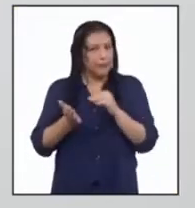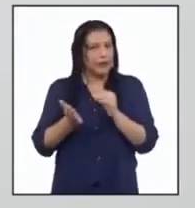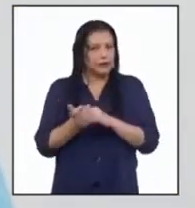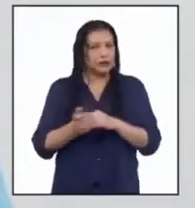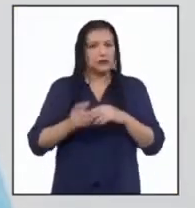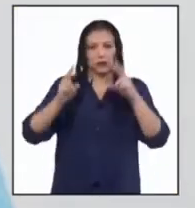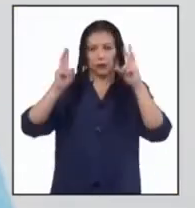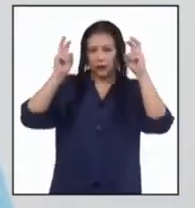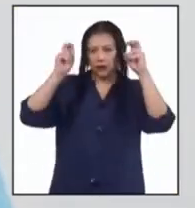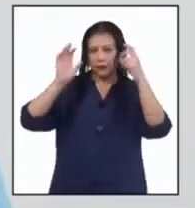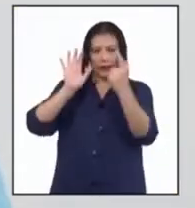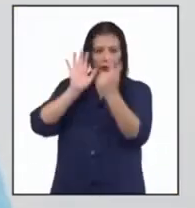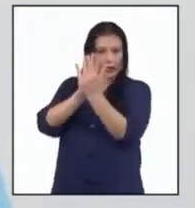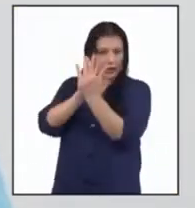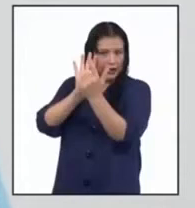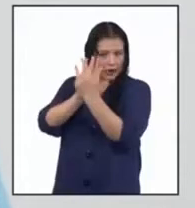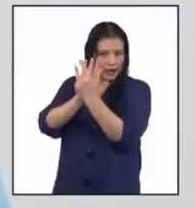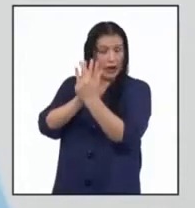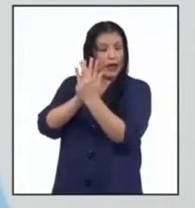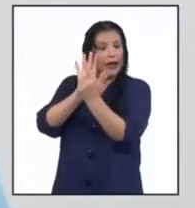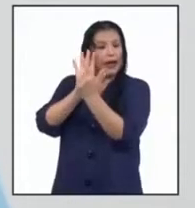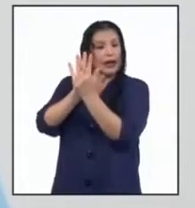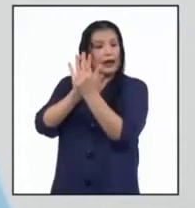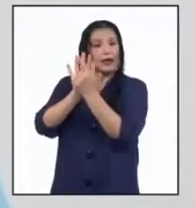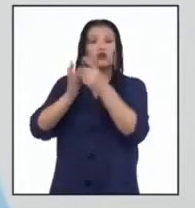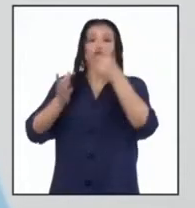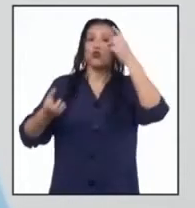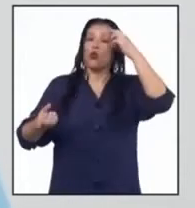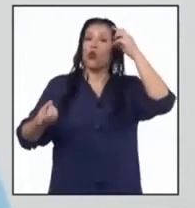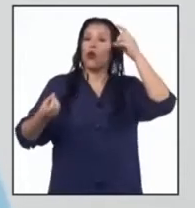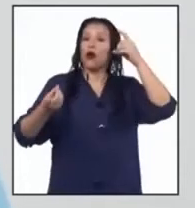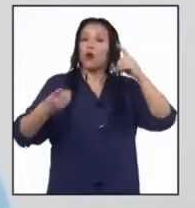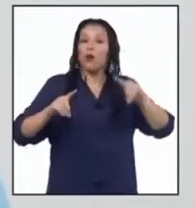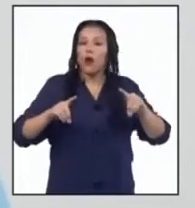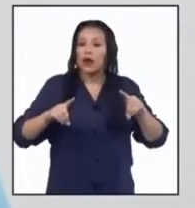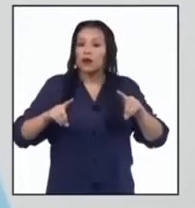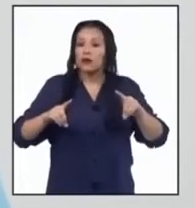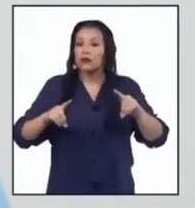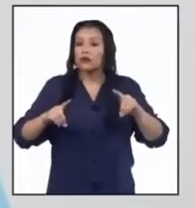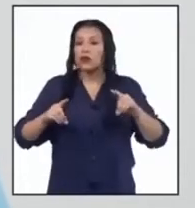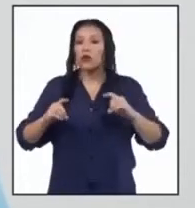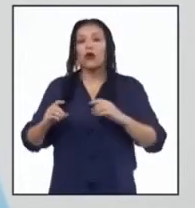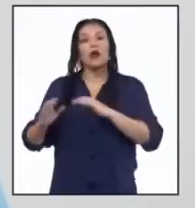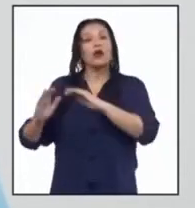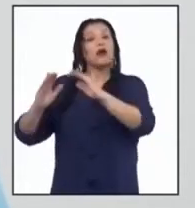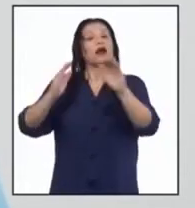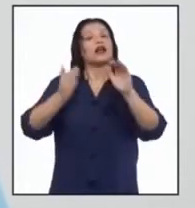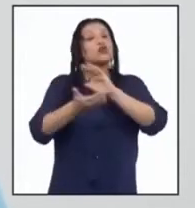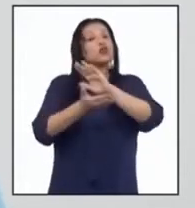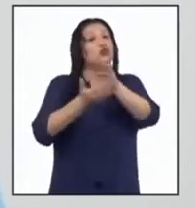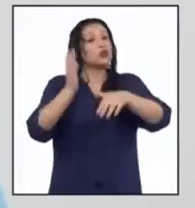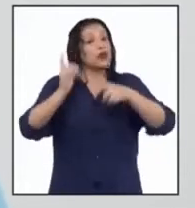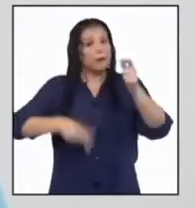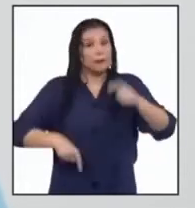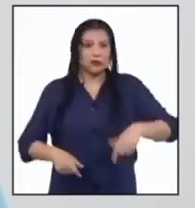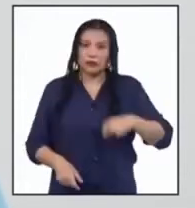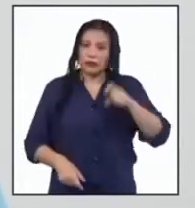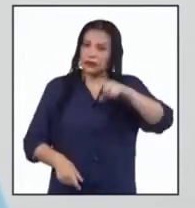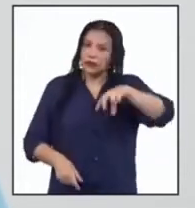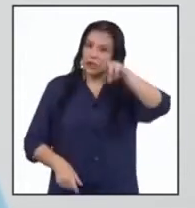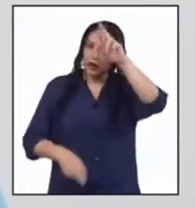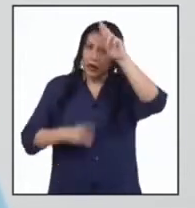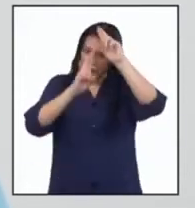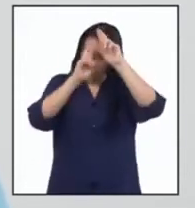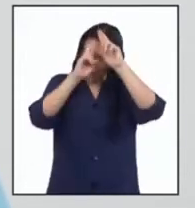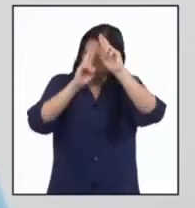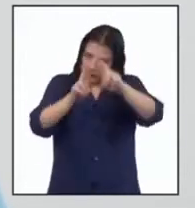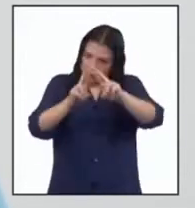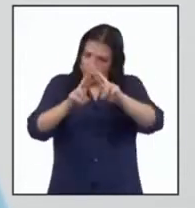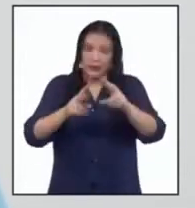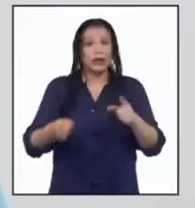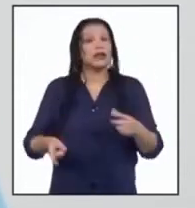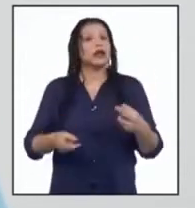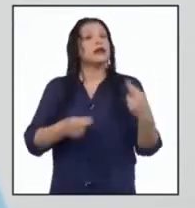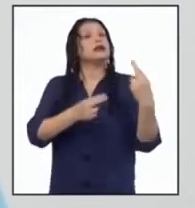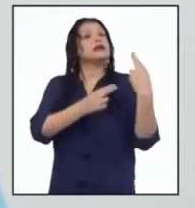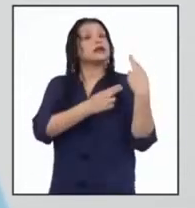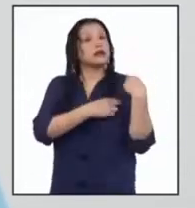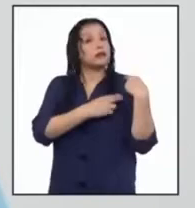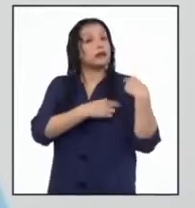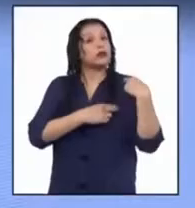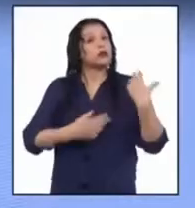las leyes. Son un acuerdo común que todos respetamos o debemos ser responsables por